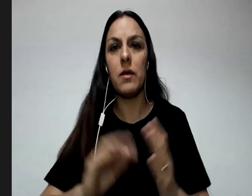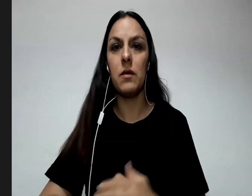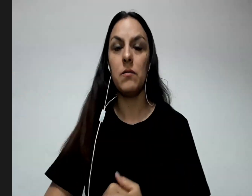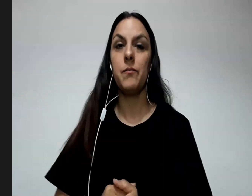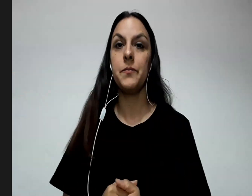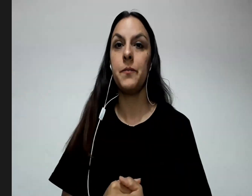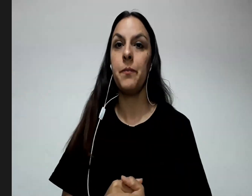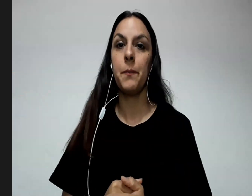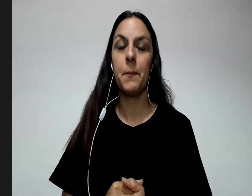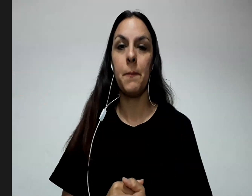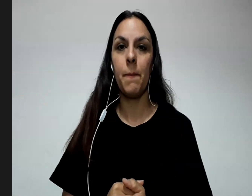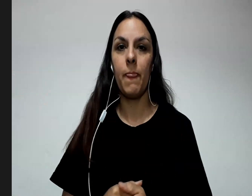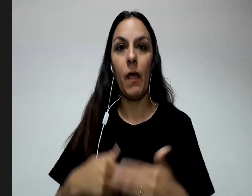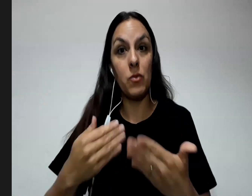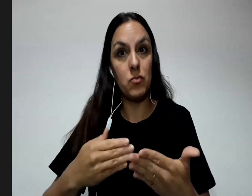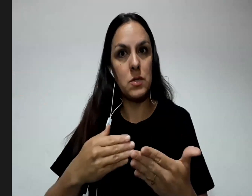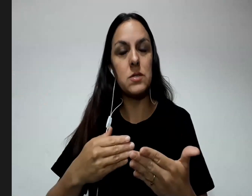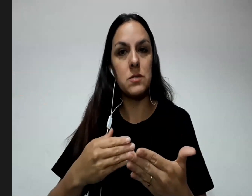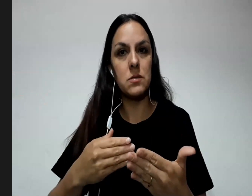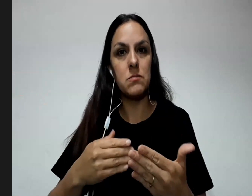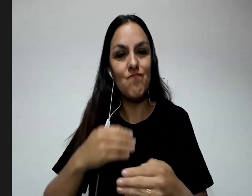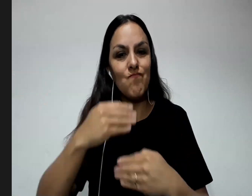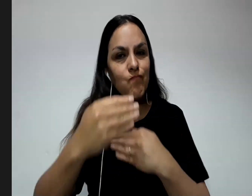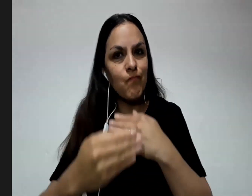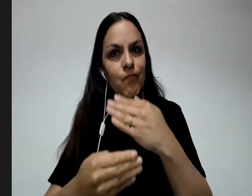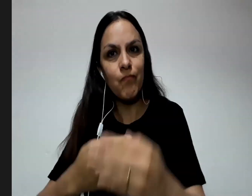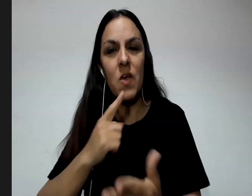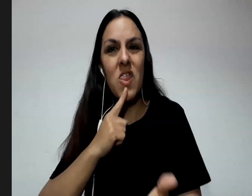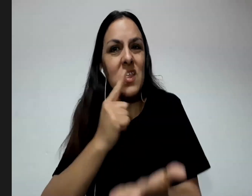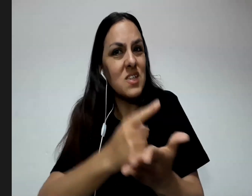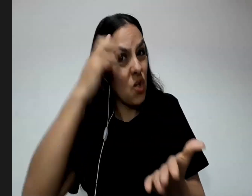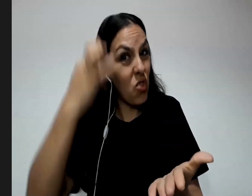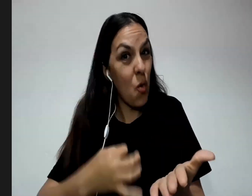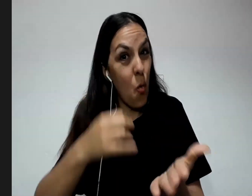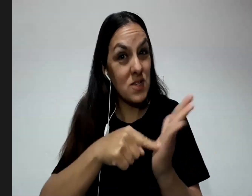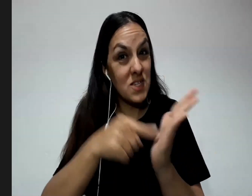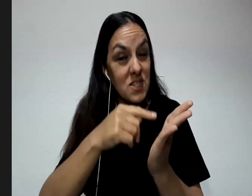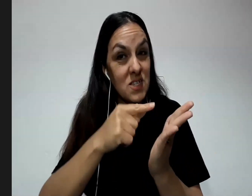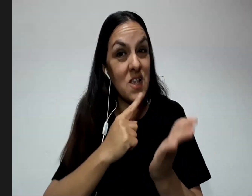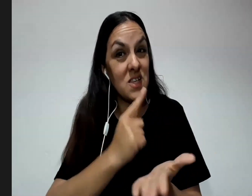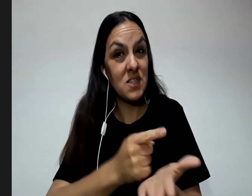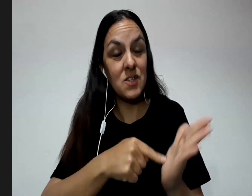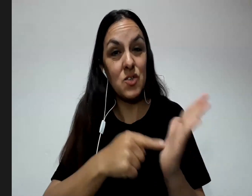En el desarrollo del fallo se van a dar los motivos de los por qué.